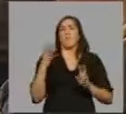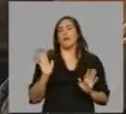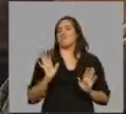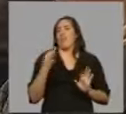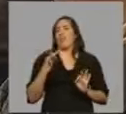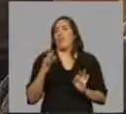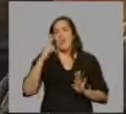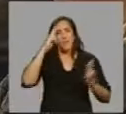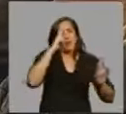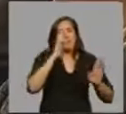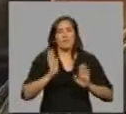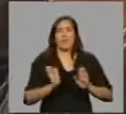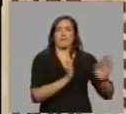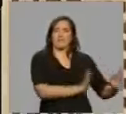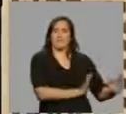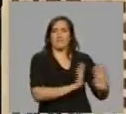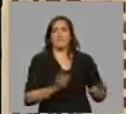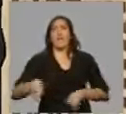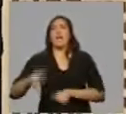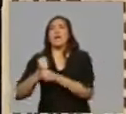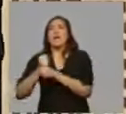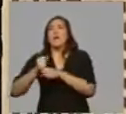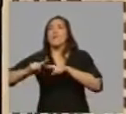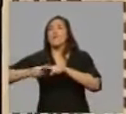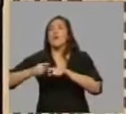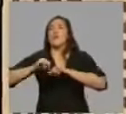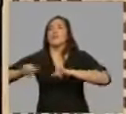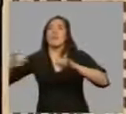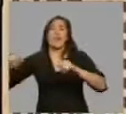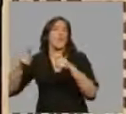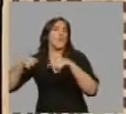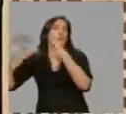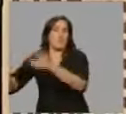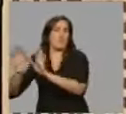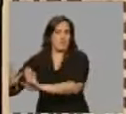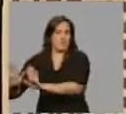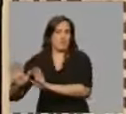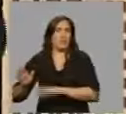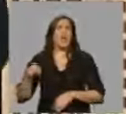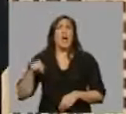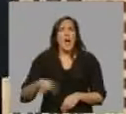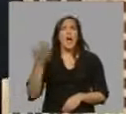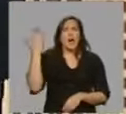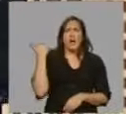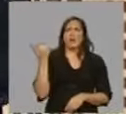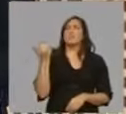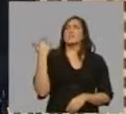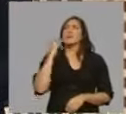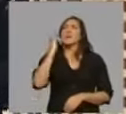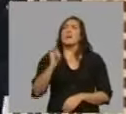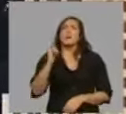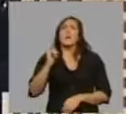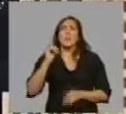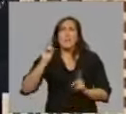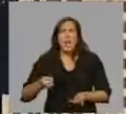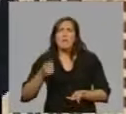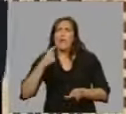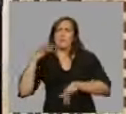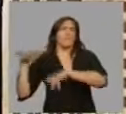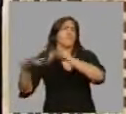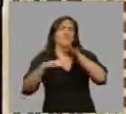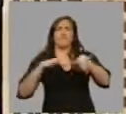enteraba también en un caso que conmocionó y sigue conmocionando a la opinión pública, que habían plantado una prueba y